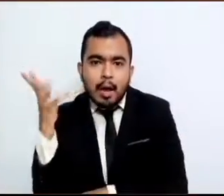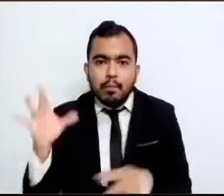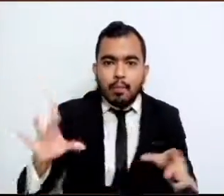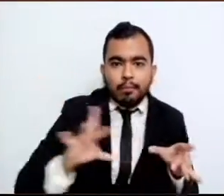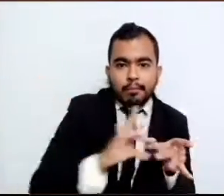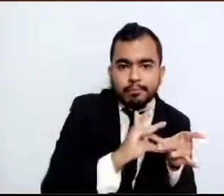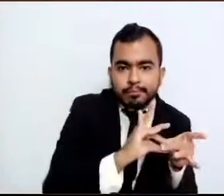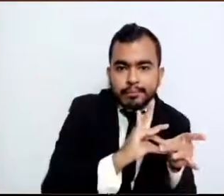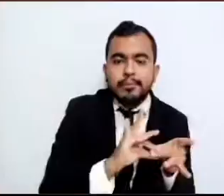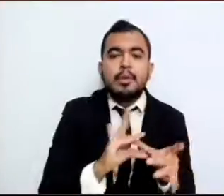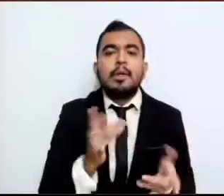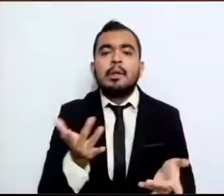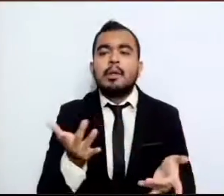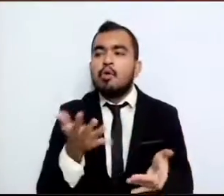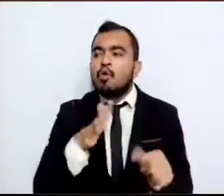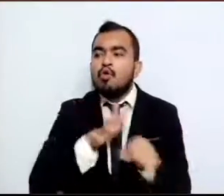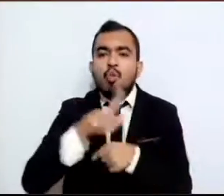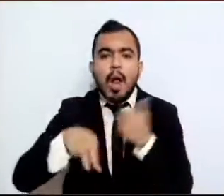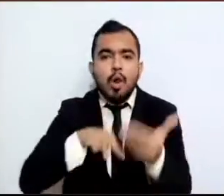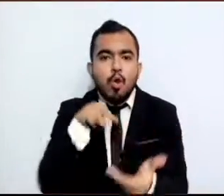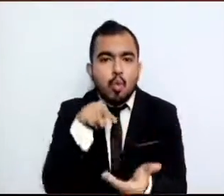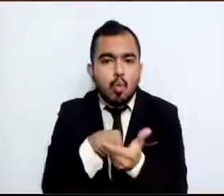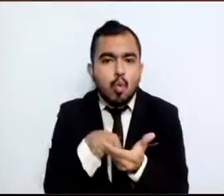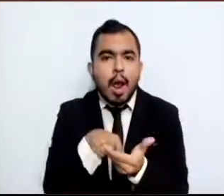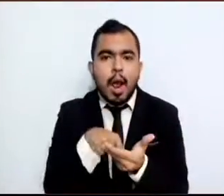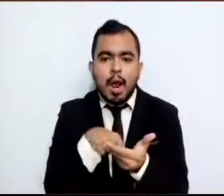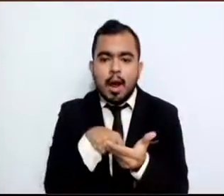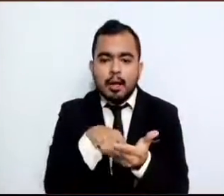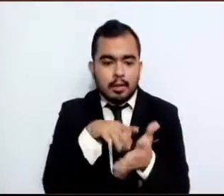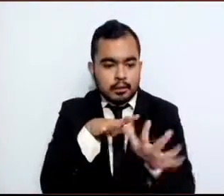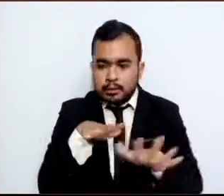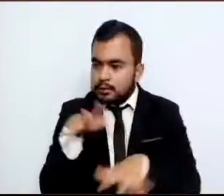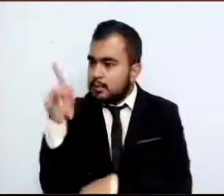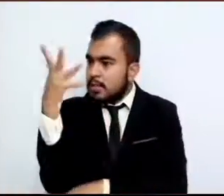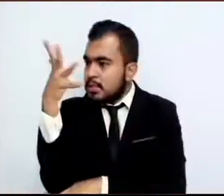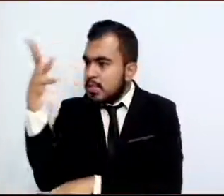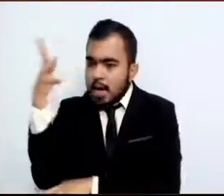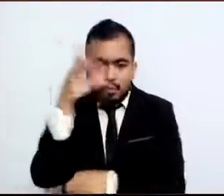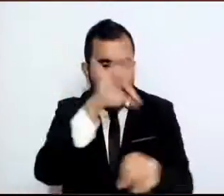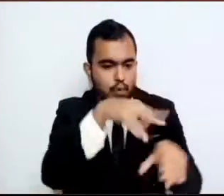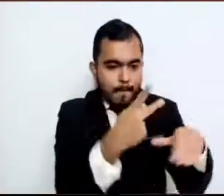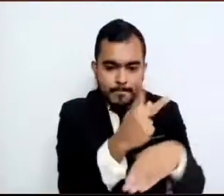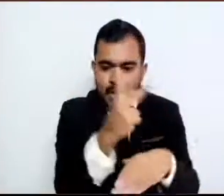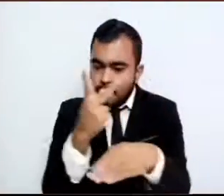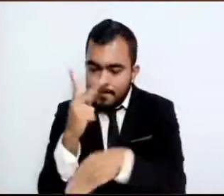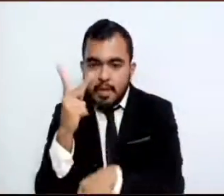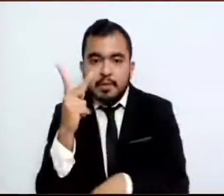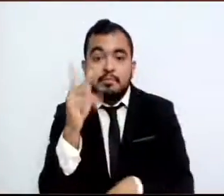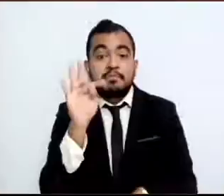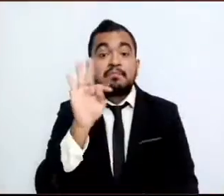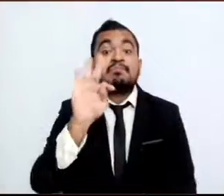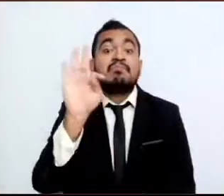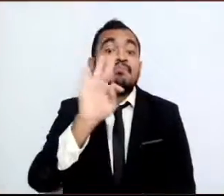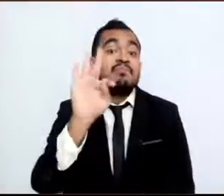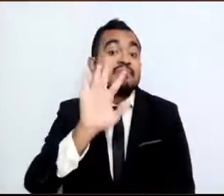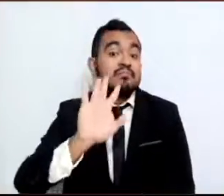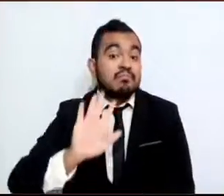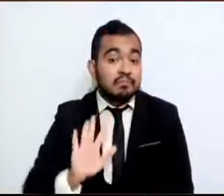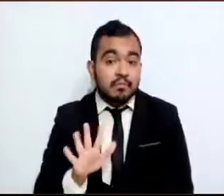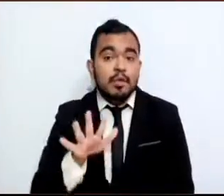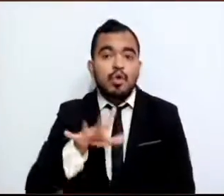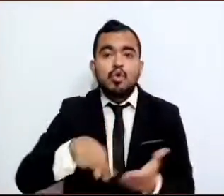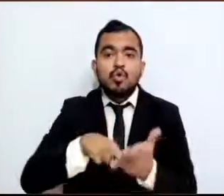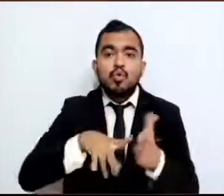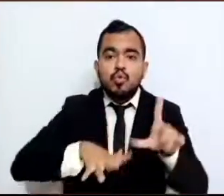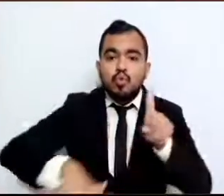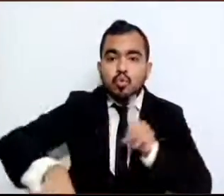parte se plantan estos árboles, probablemente en zonas donde haya